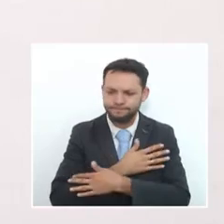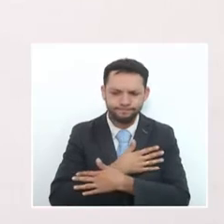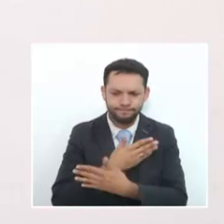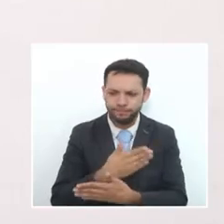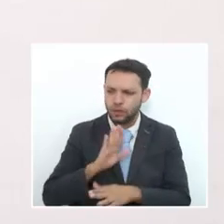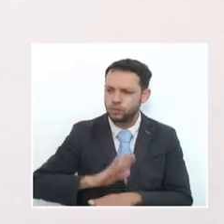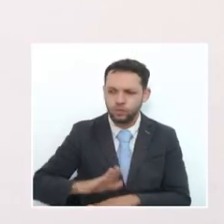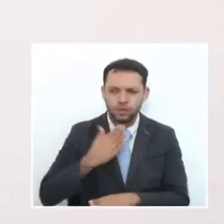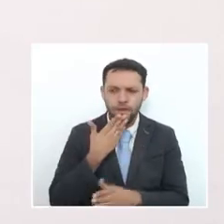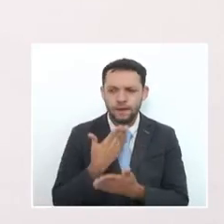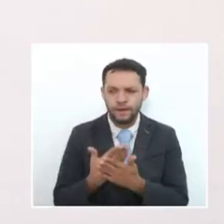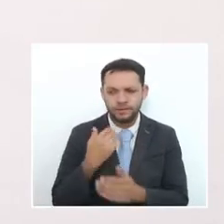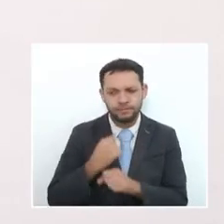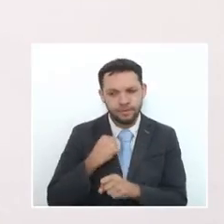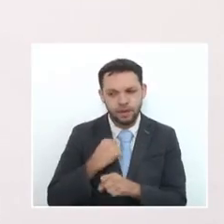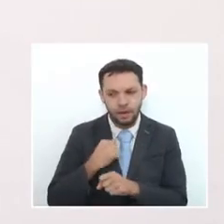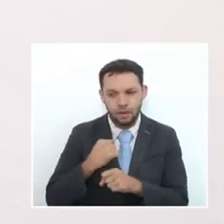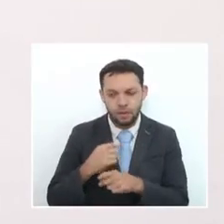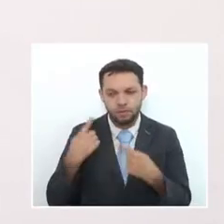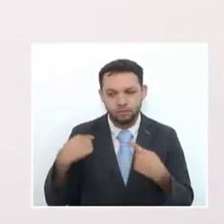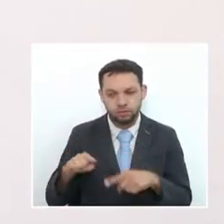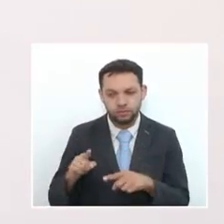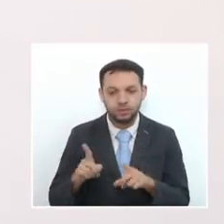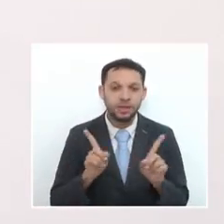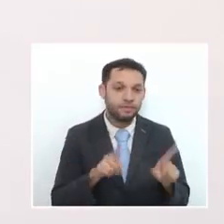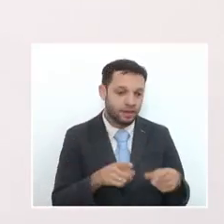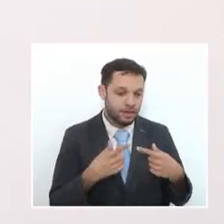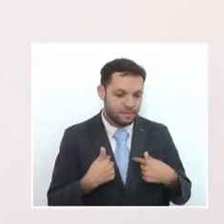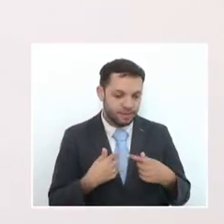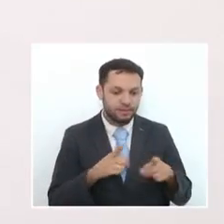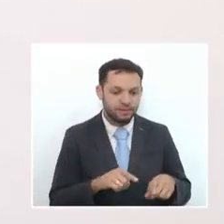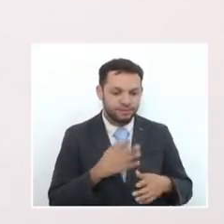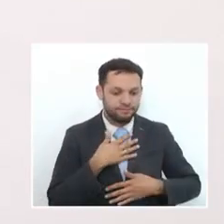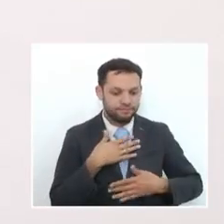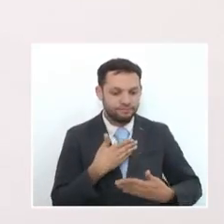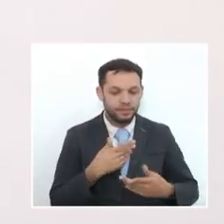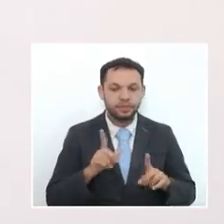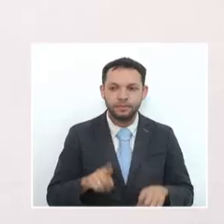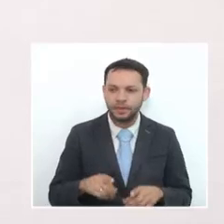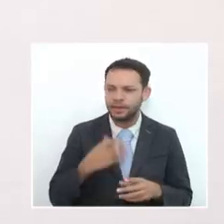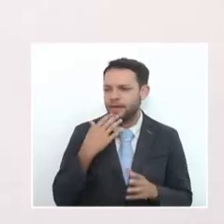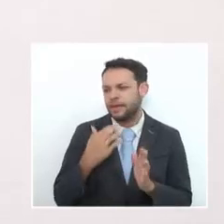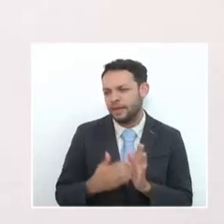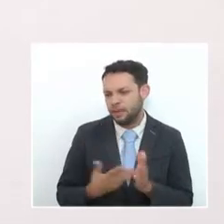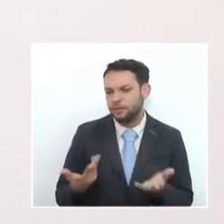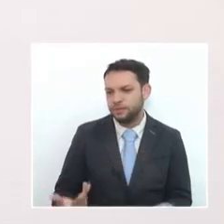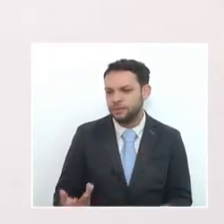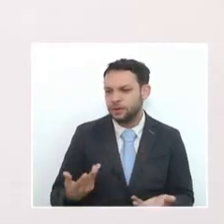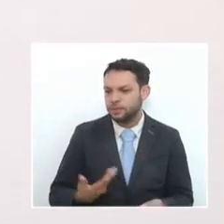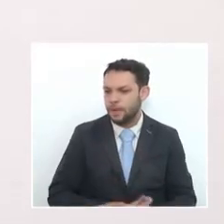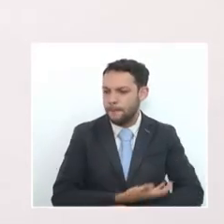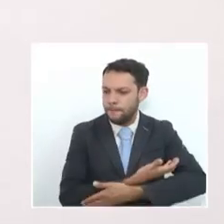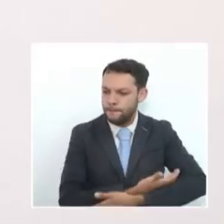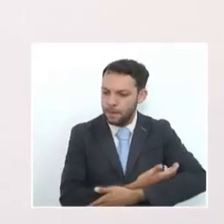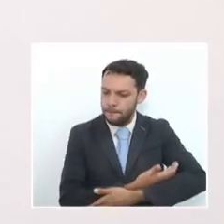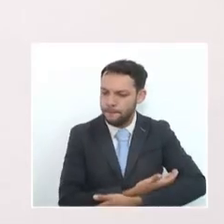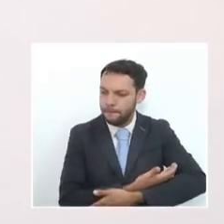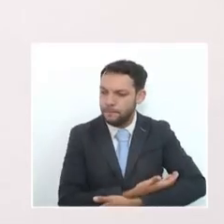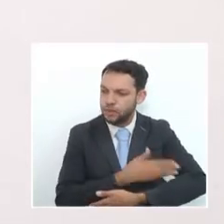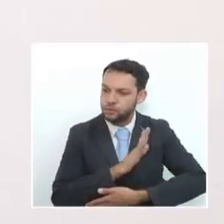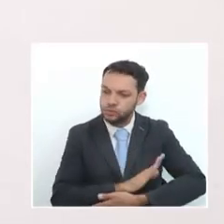trabajo. Me saluda a mí, muchas gracias. Ilústreme, doctor, por favor, con la dieta de mi bebé de